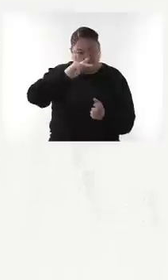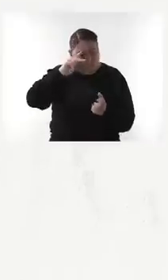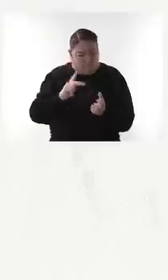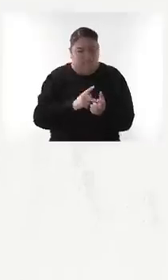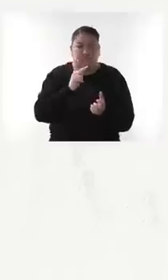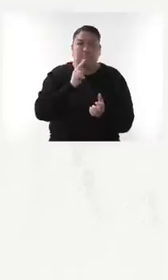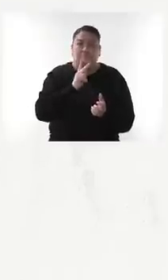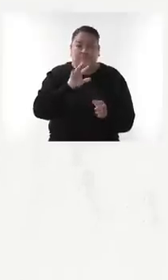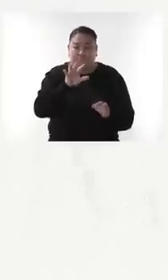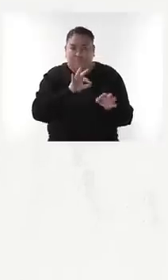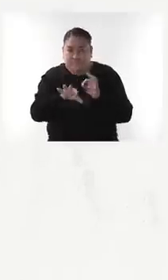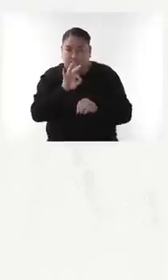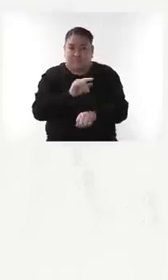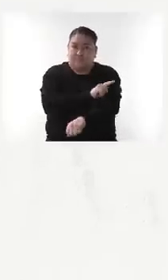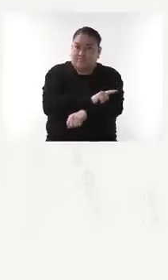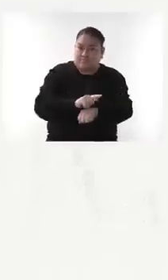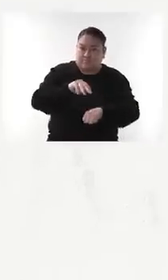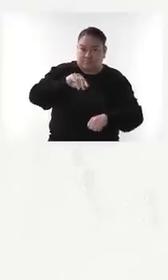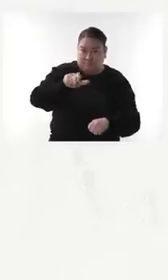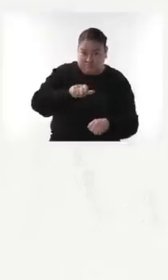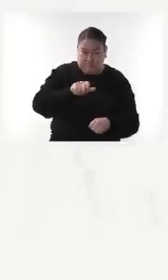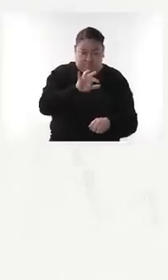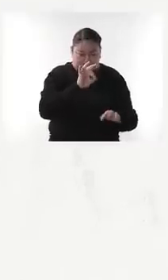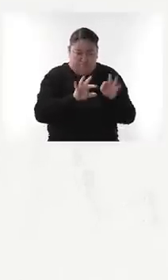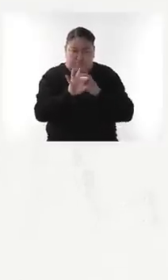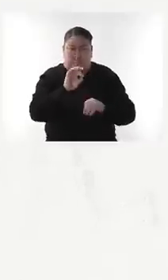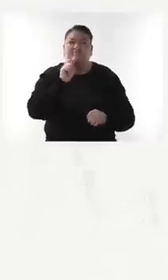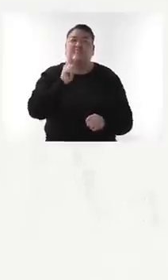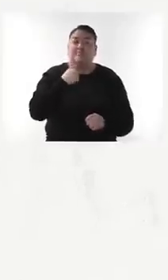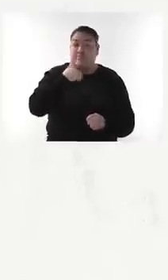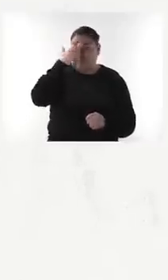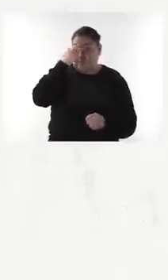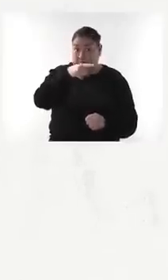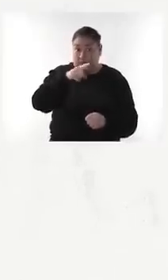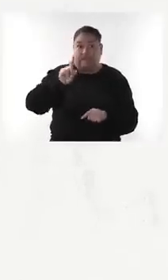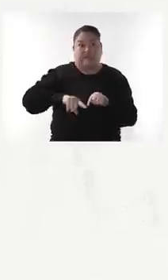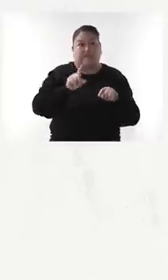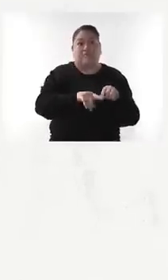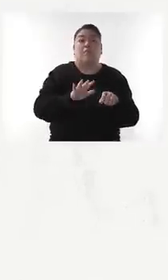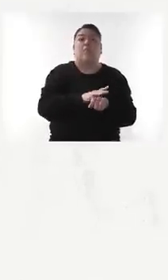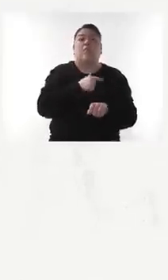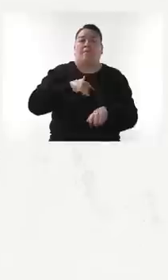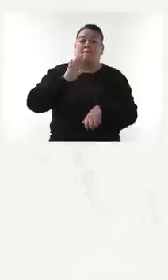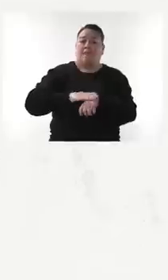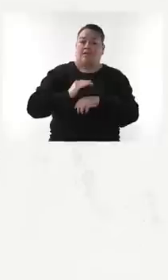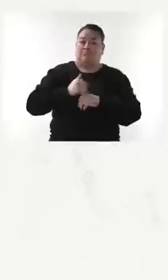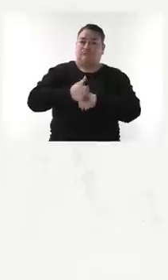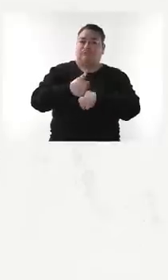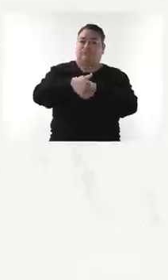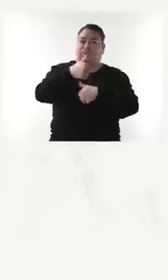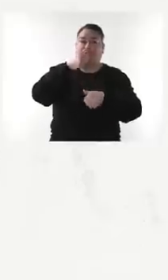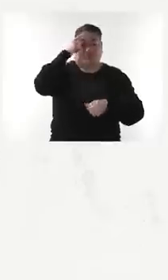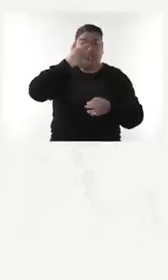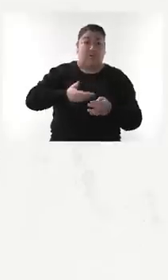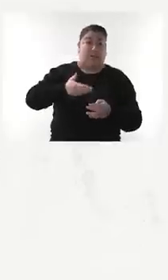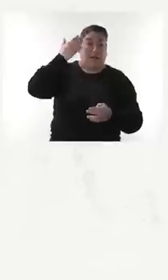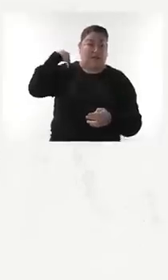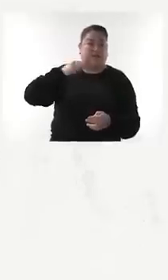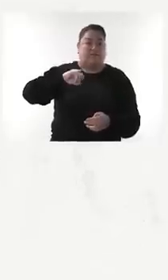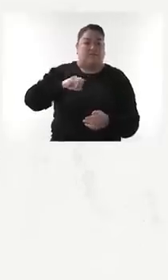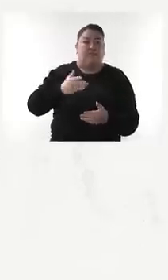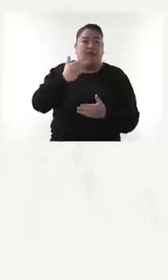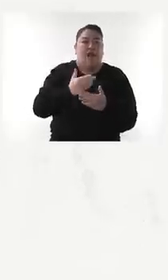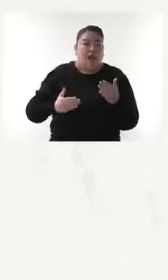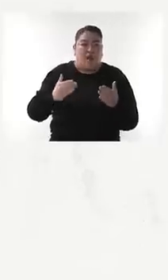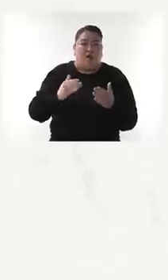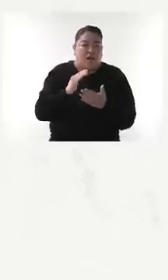la Liga MX. Se va el repechaje porque eleva la competencia. Antes sí existía y hoy se